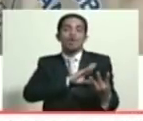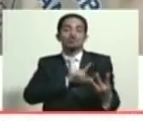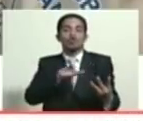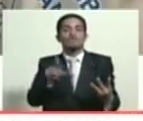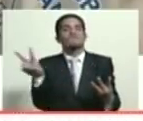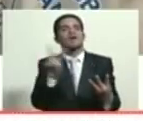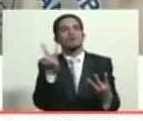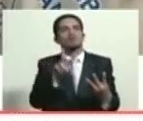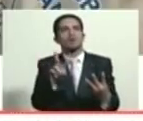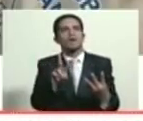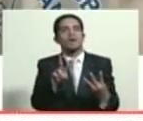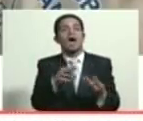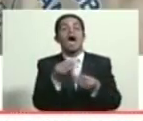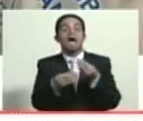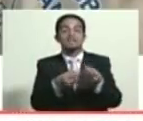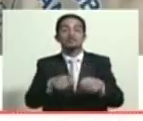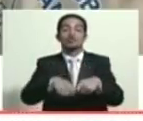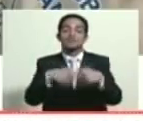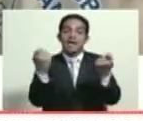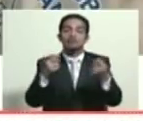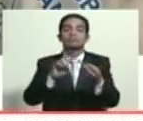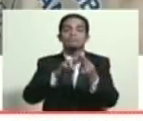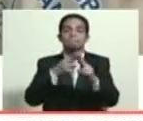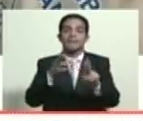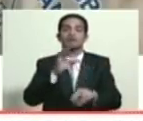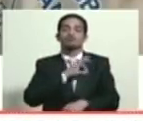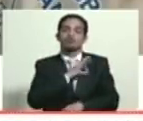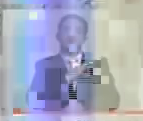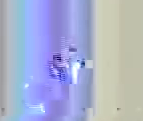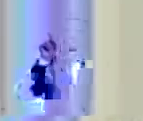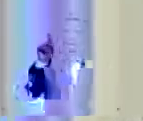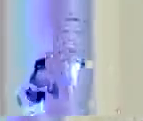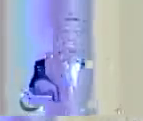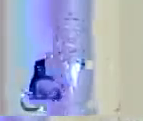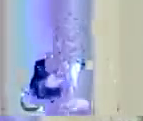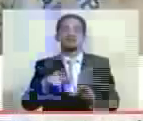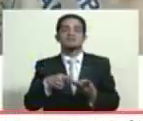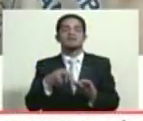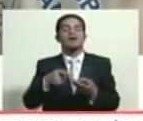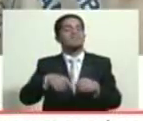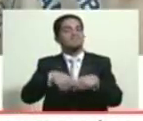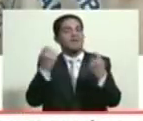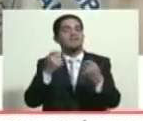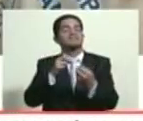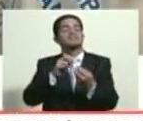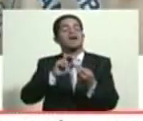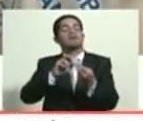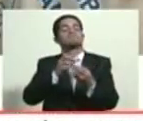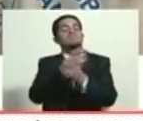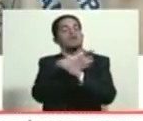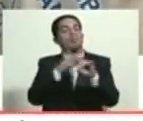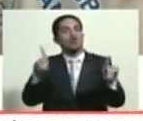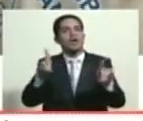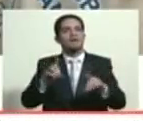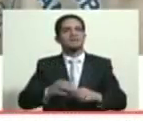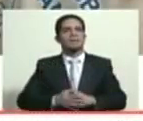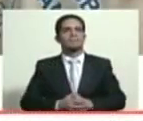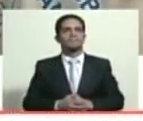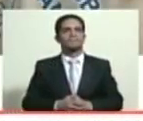un daño a la paz social, a la estabilidad democrática y al orden constitucional.